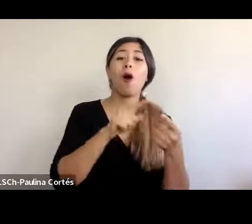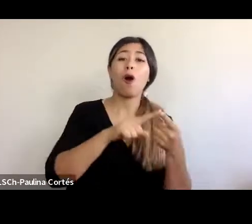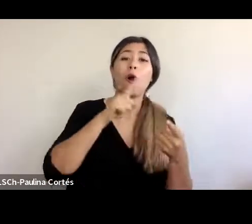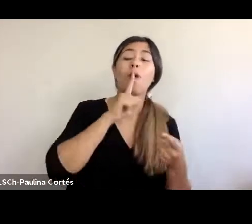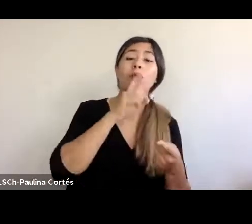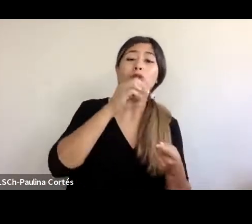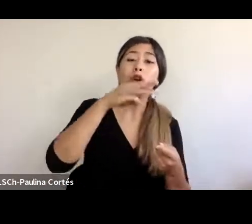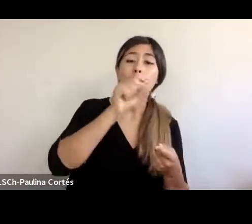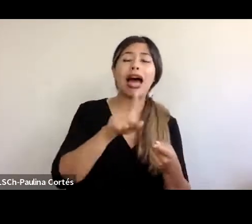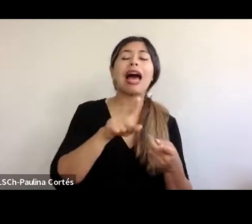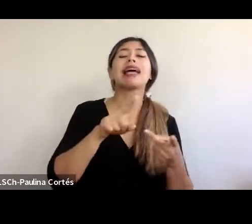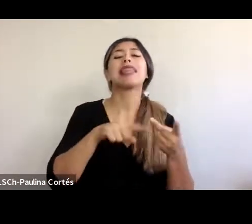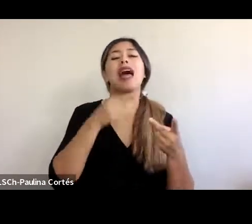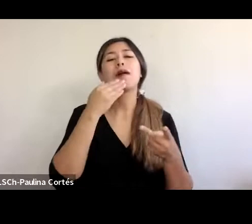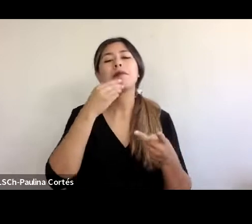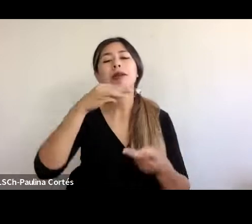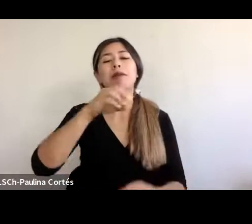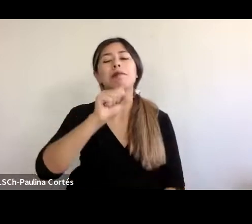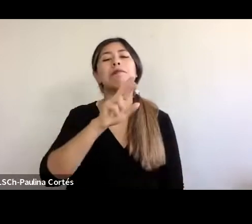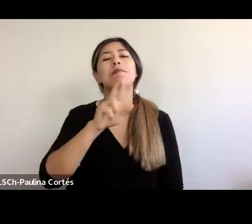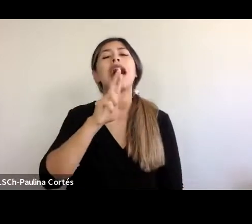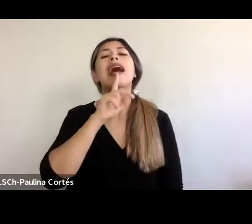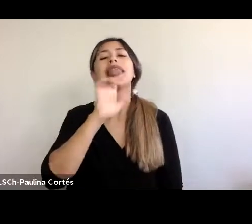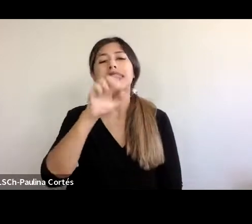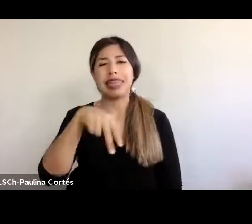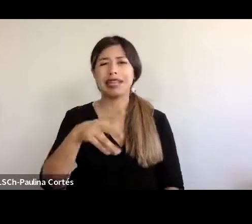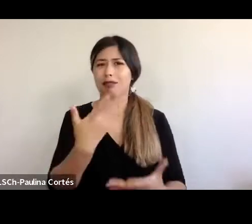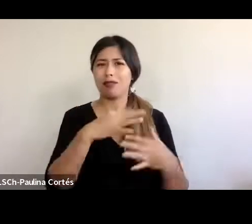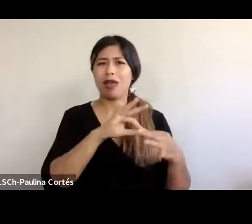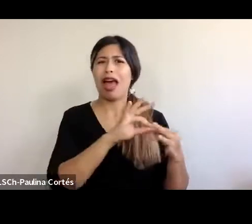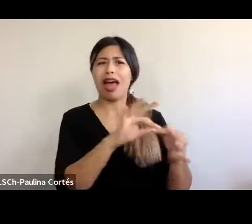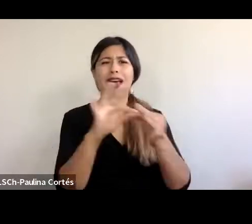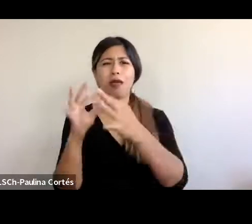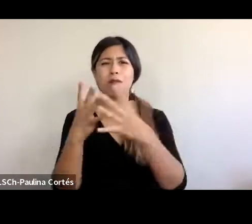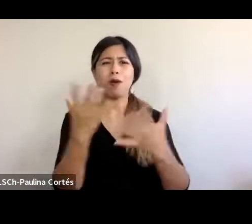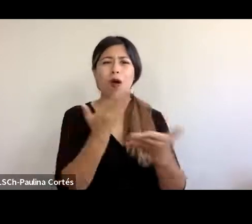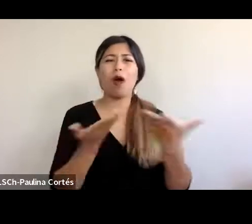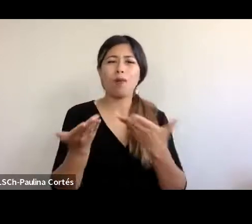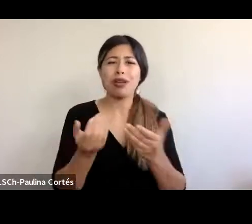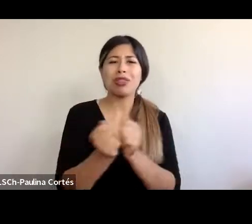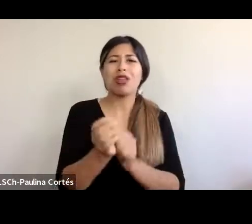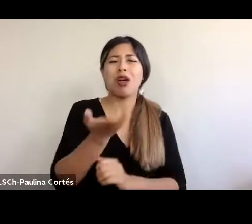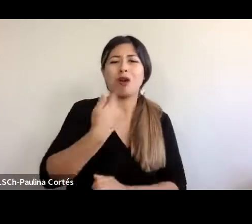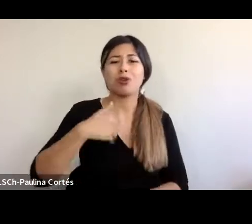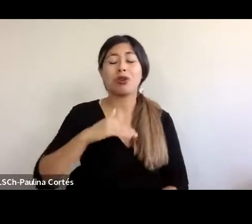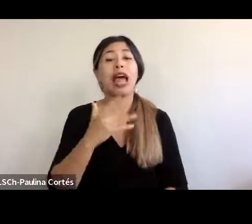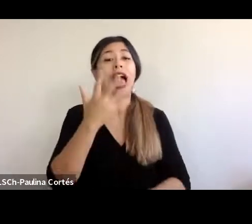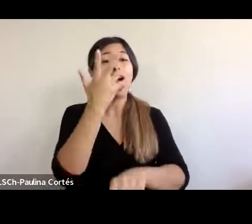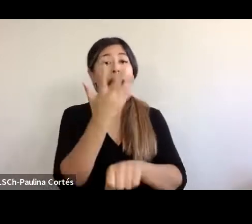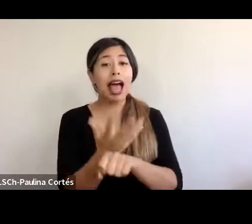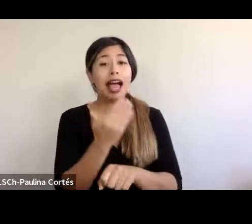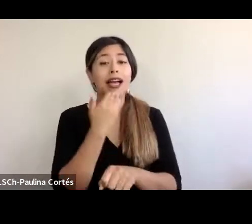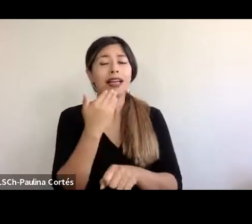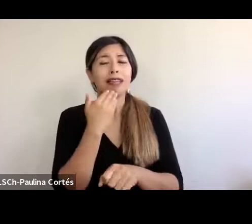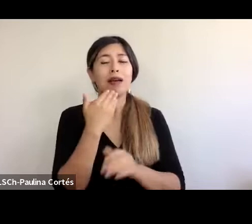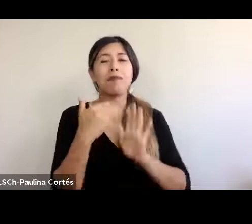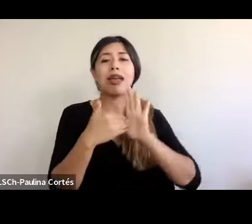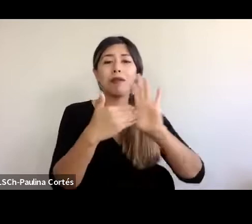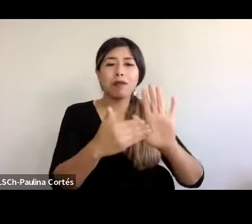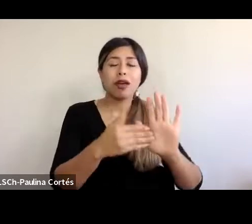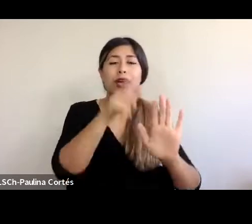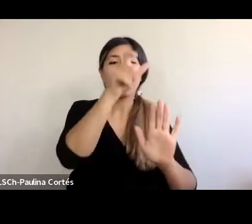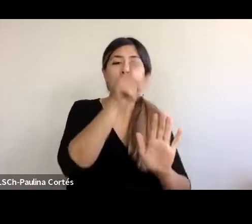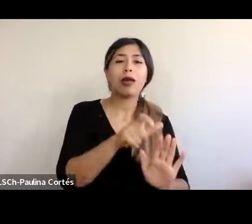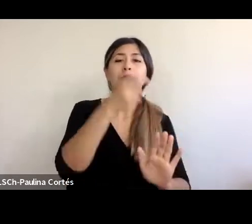Martín, de quienes estamos muy agradecidos que puedan compartir con nosotros. Tenemos también presentes a Paulina y